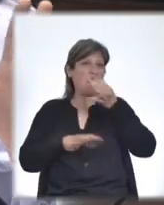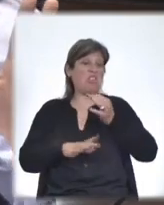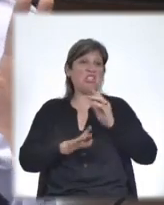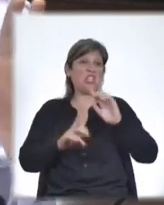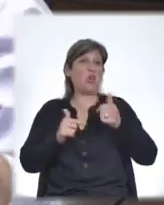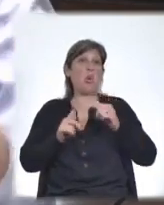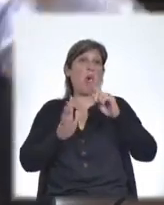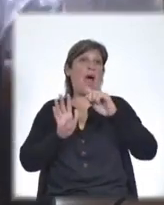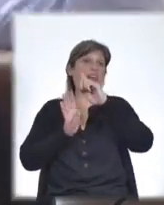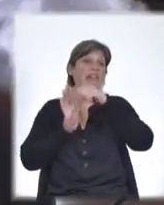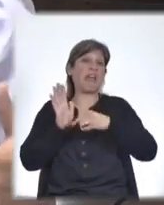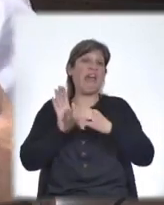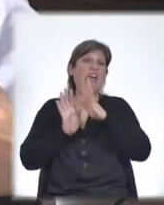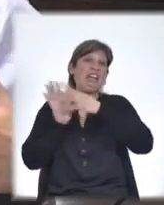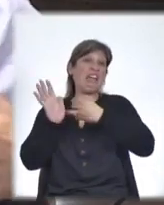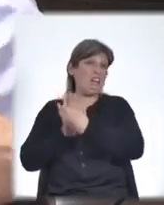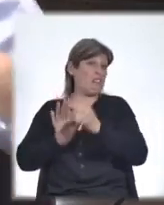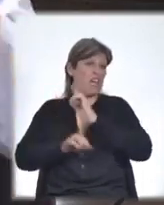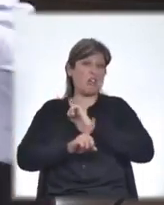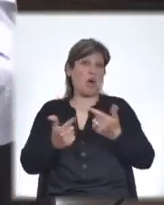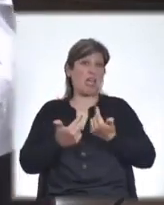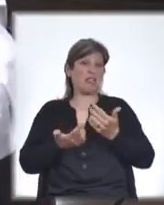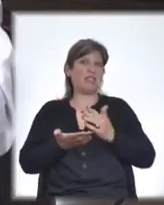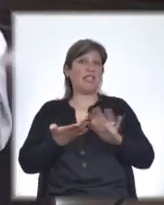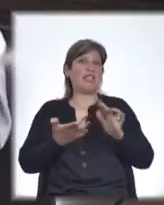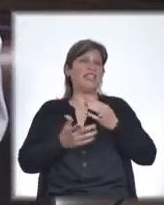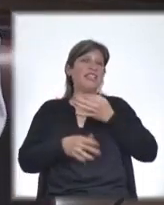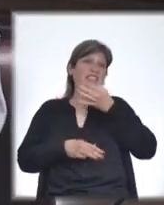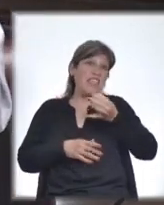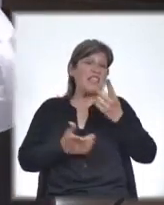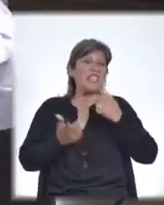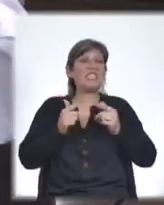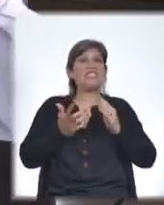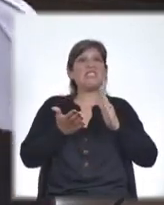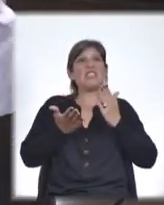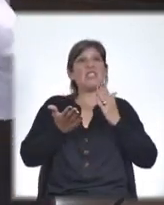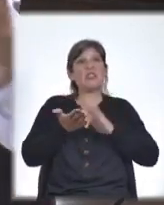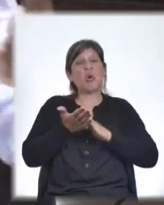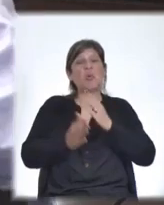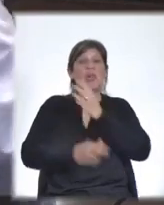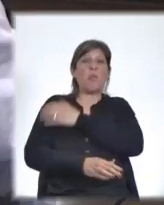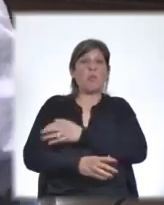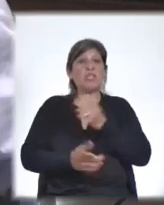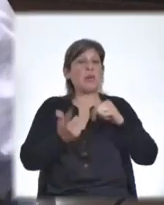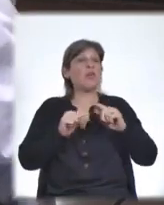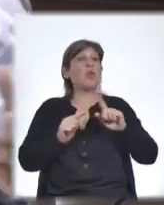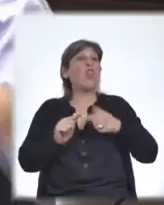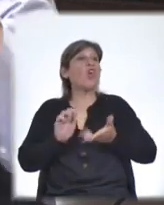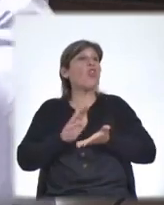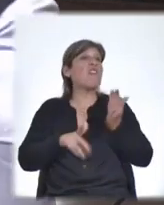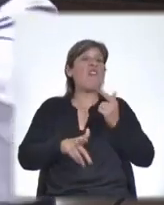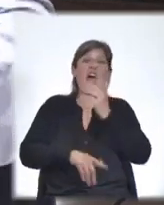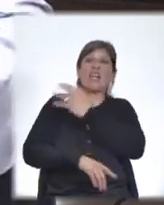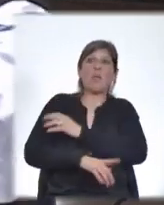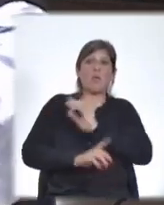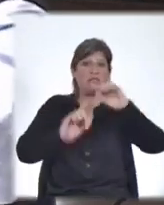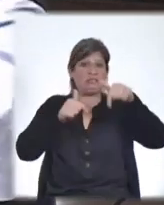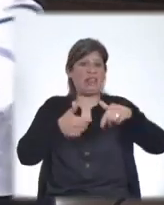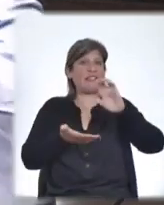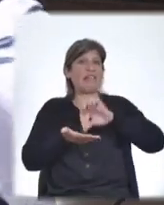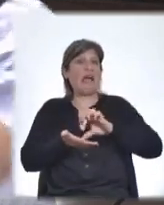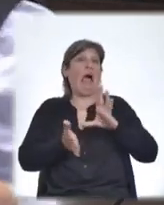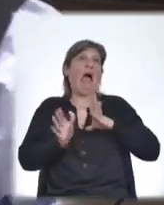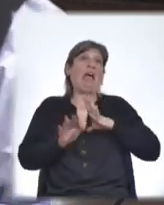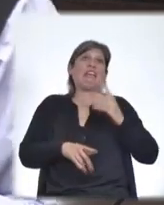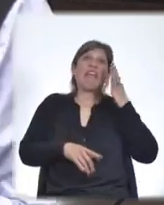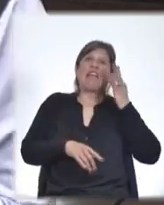de eso. Se habla de que duele la pobreza, pero no presentan una gráfica de hacia dónde va la pobreza en este país. Hay que creer o